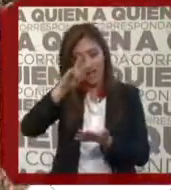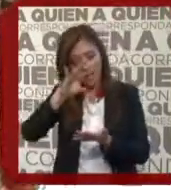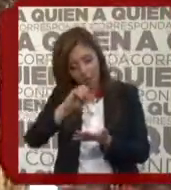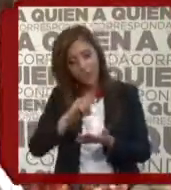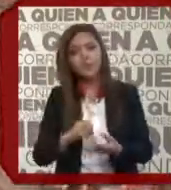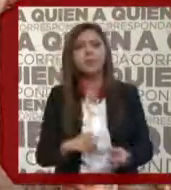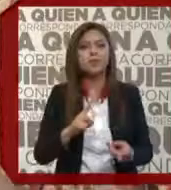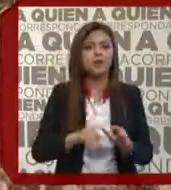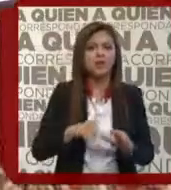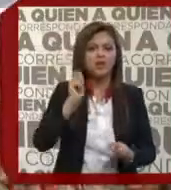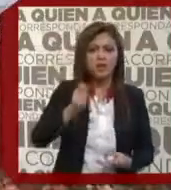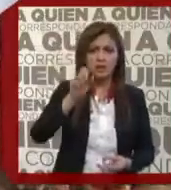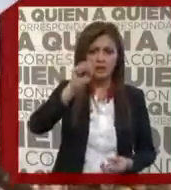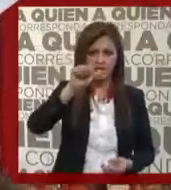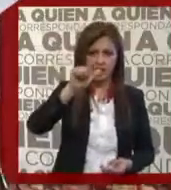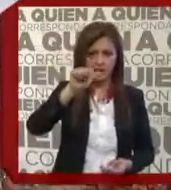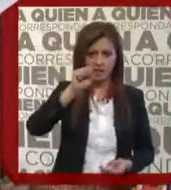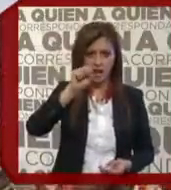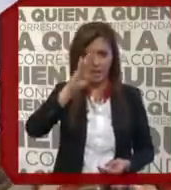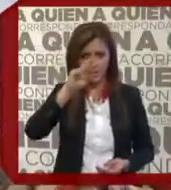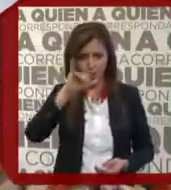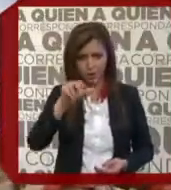salsa es? Bruja. Salsa bruja.